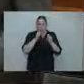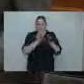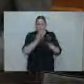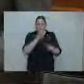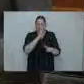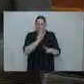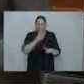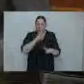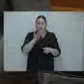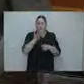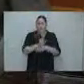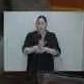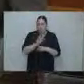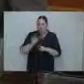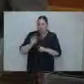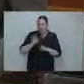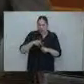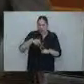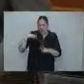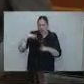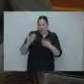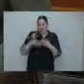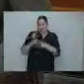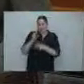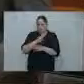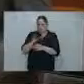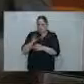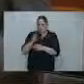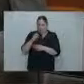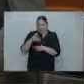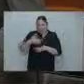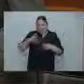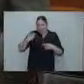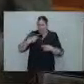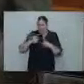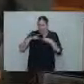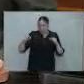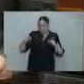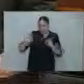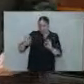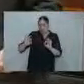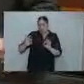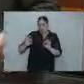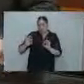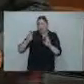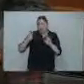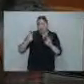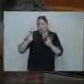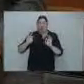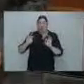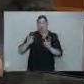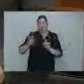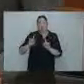ha defendido esta moción, se la atribuyo al Partido Popular y al Partido Popular de Asturias en concreto. No solo por esta cuestión, sino por otros